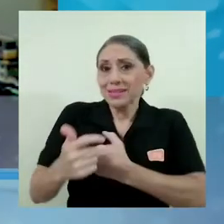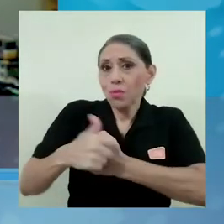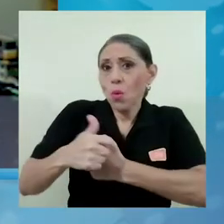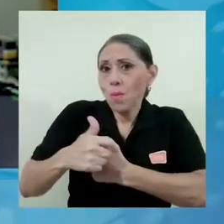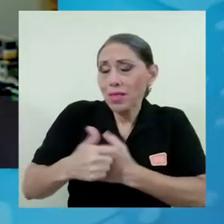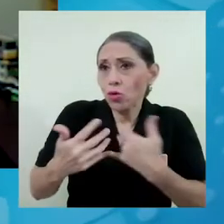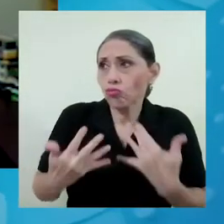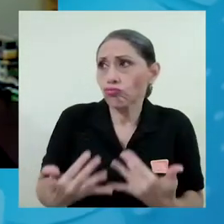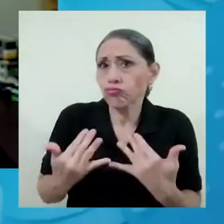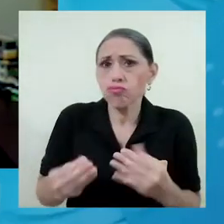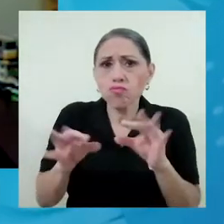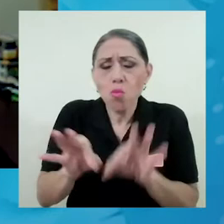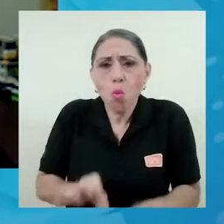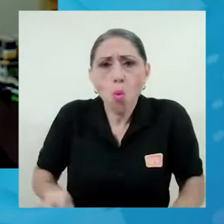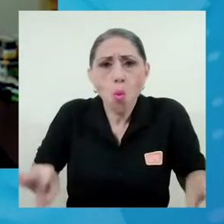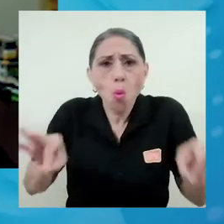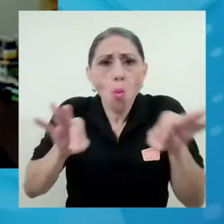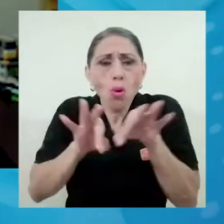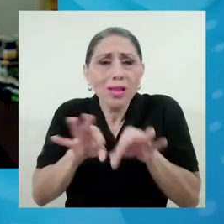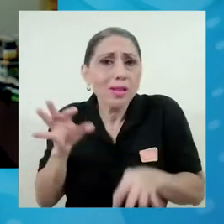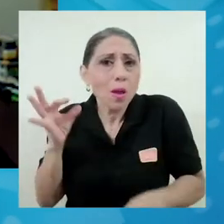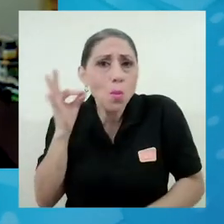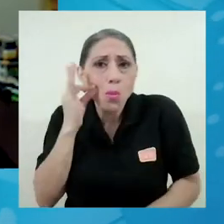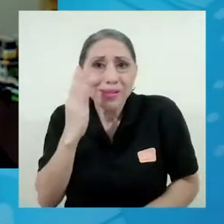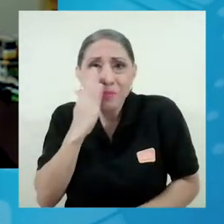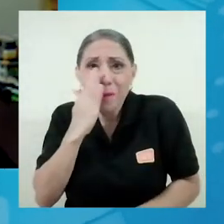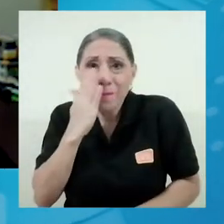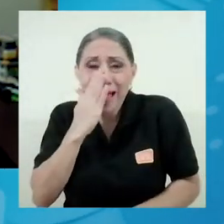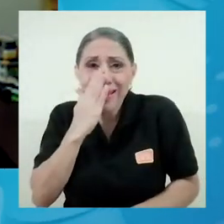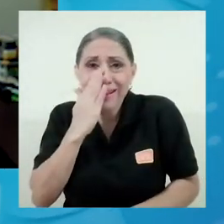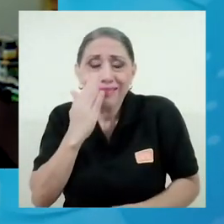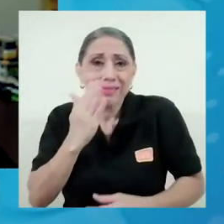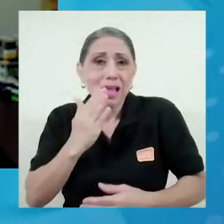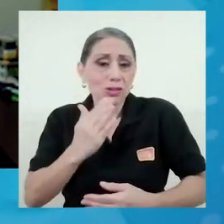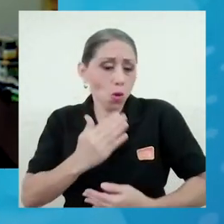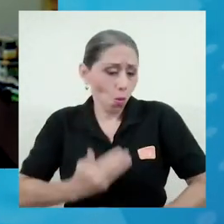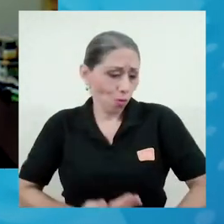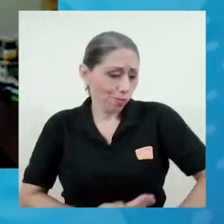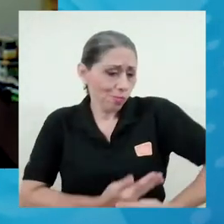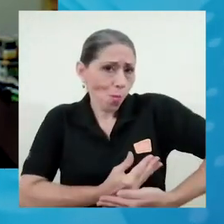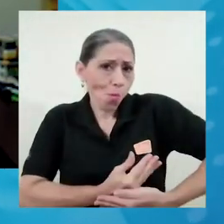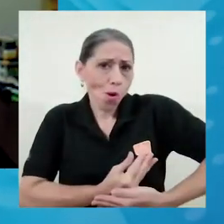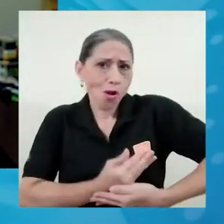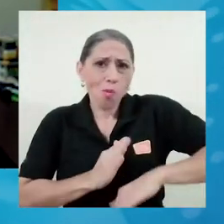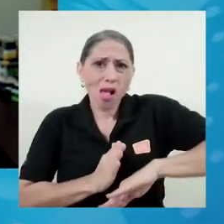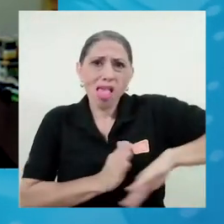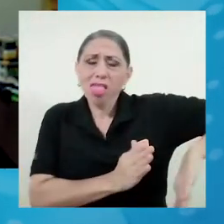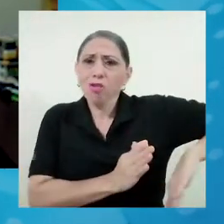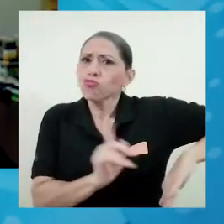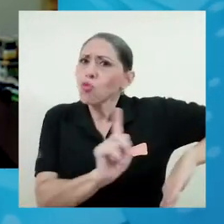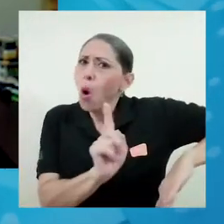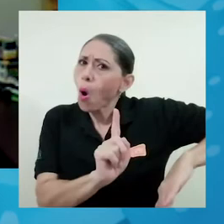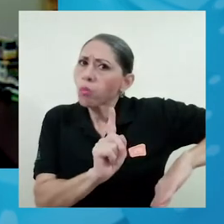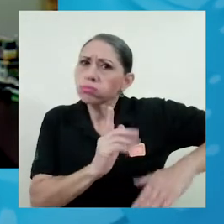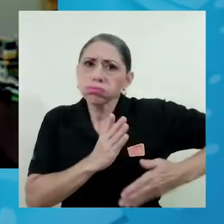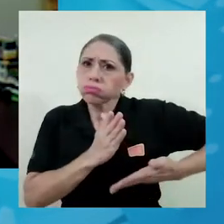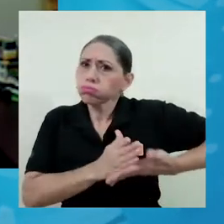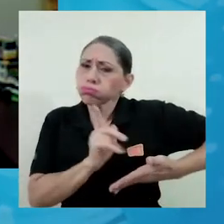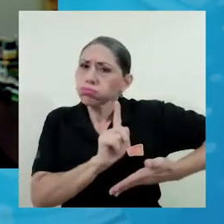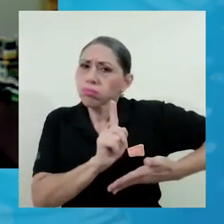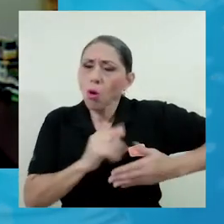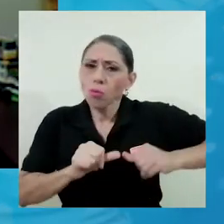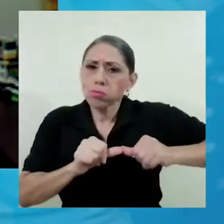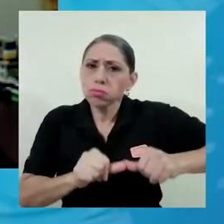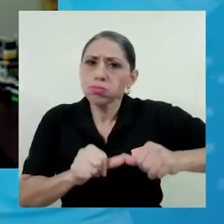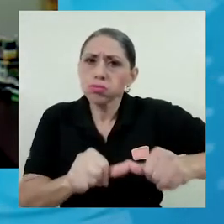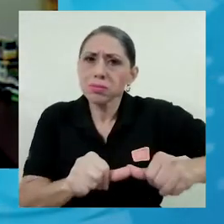bien sumamente importante que las madres no abandonen la lactancia materna. ¿Por qué? Porque sería más bien mayor el riesgo de